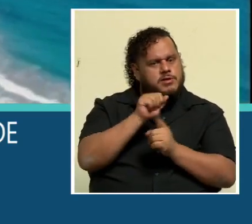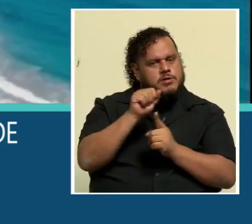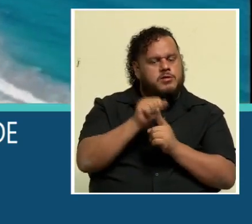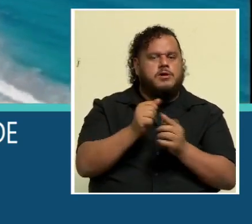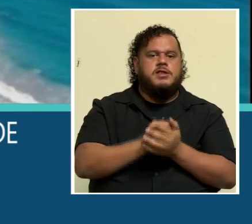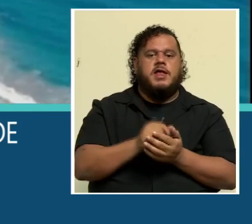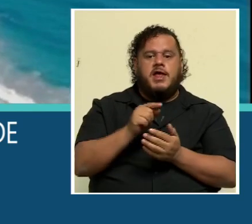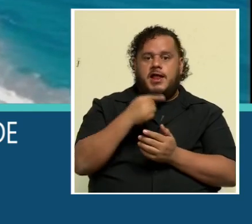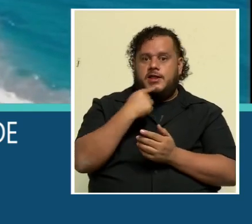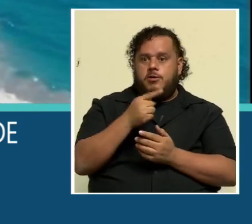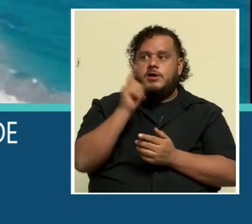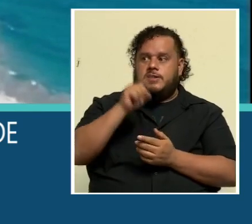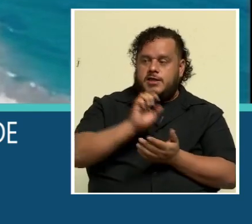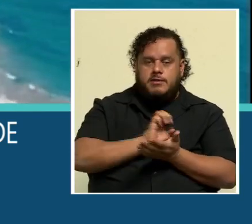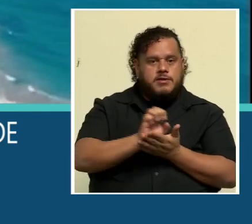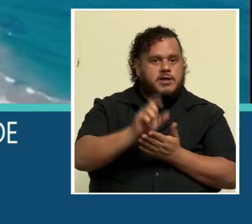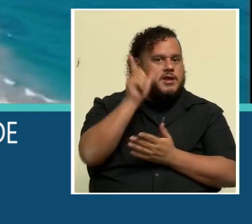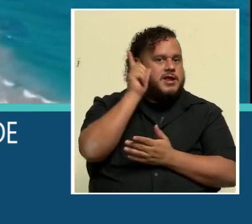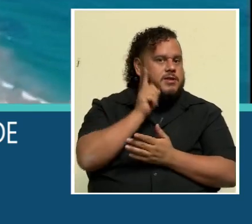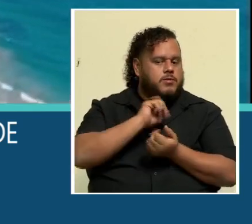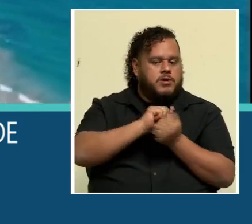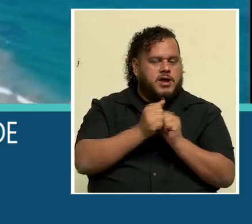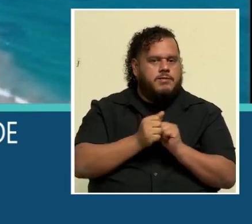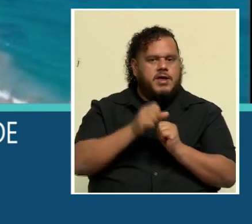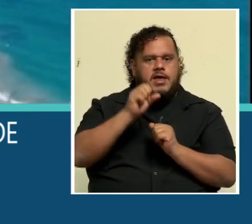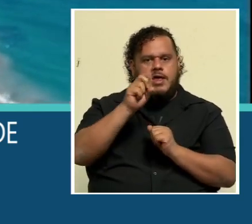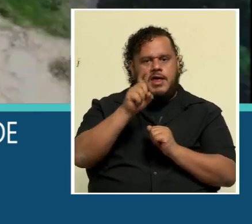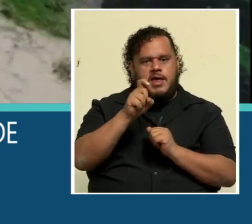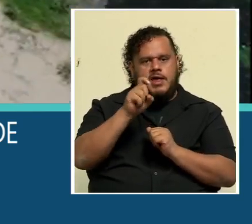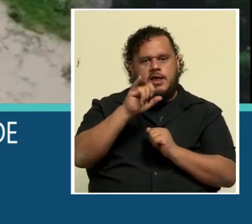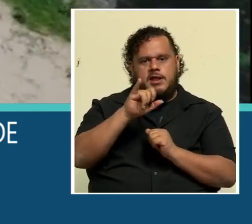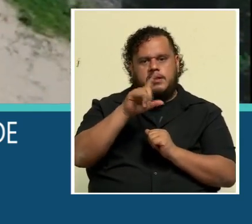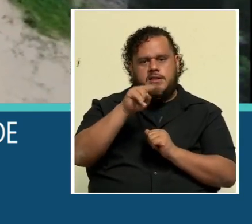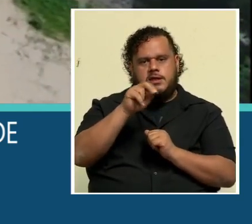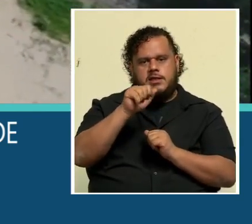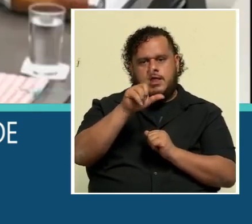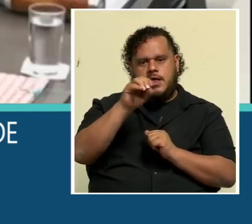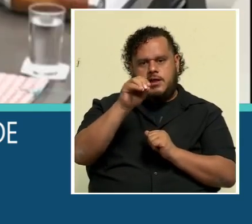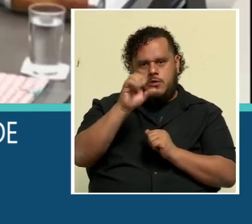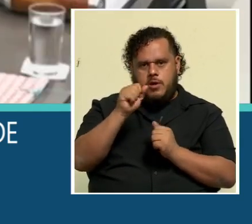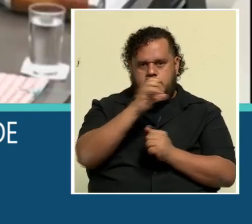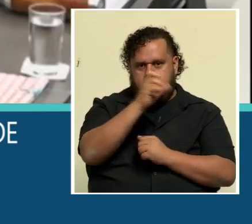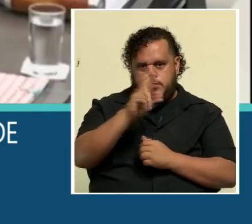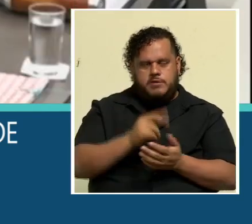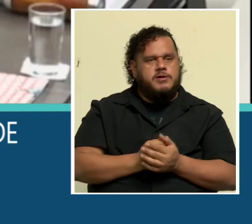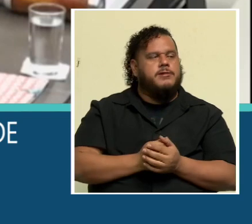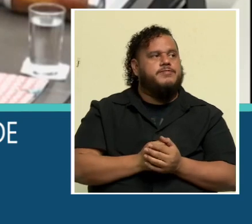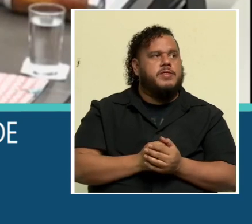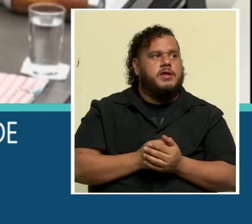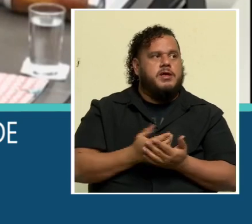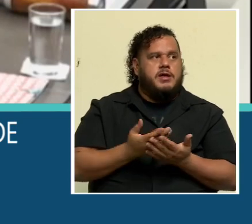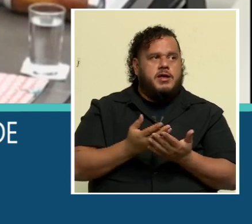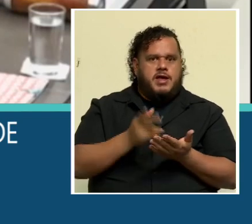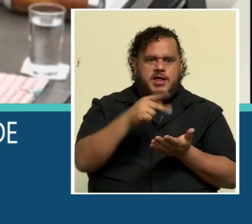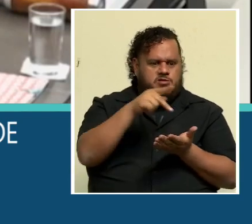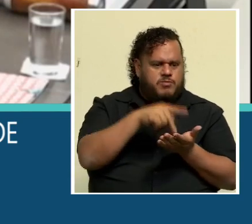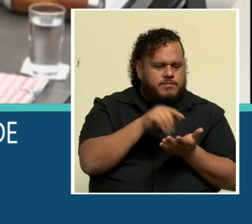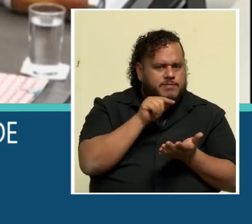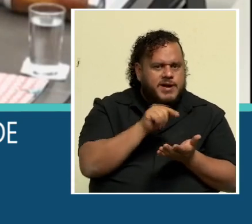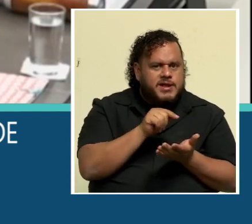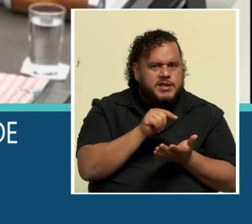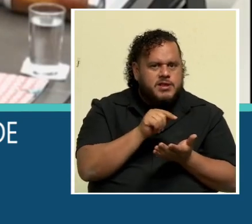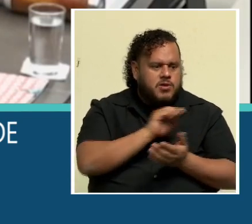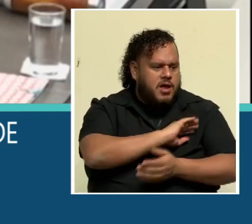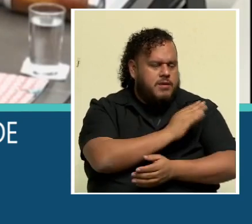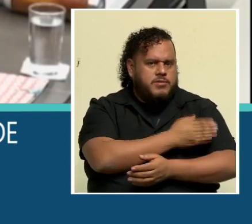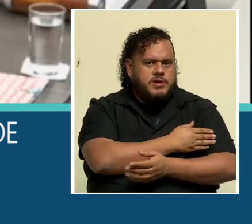incluso dijo que hay que evitar que Limón se convierta en el Sinaloa de Costa Rica. Está bien el tema de construir un parquecito, de